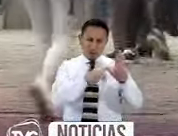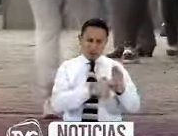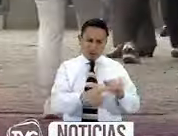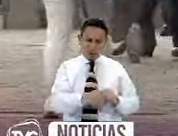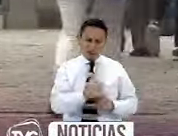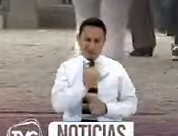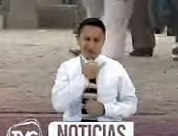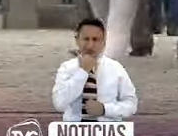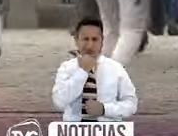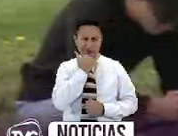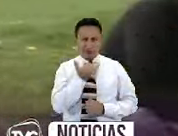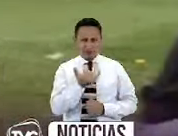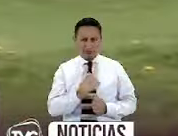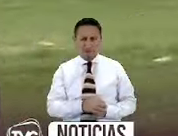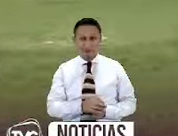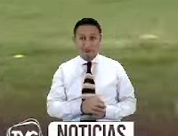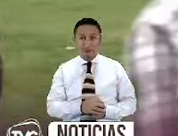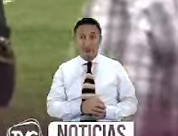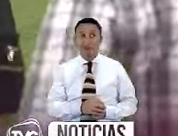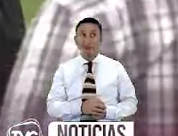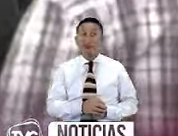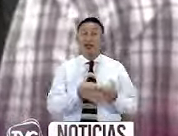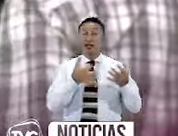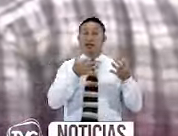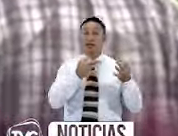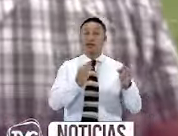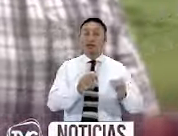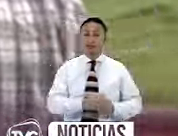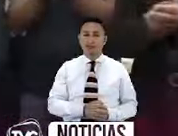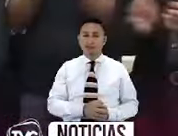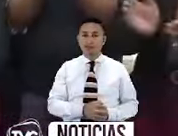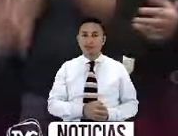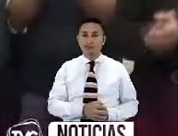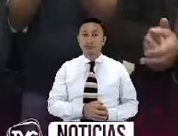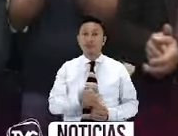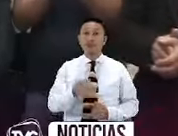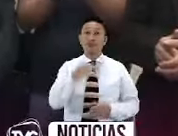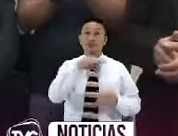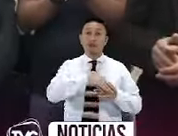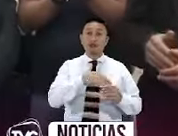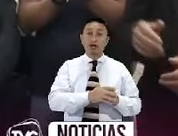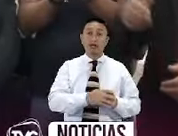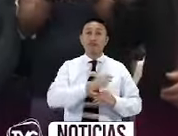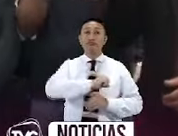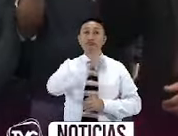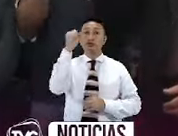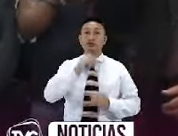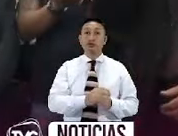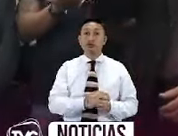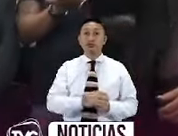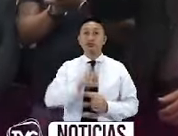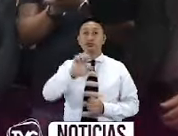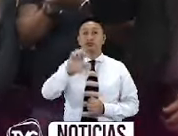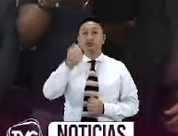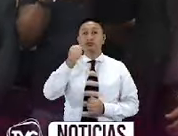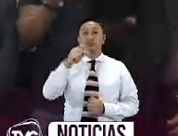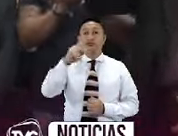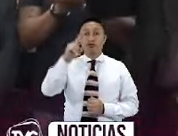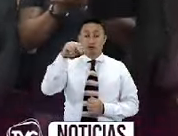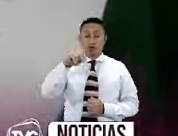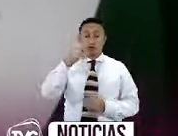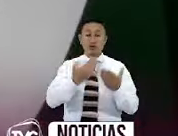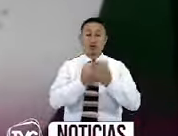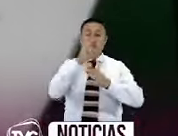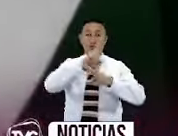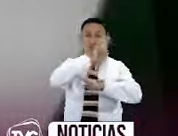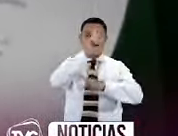eleccionario realizado el pasado mes de febrero. En esa elección resultó electo Patricio Espinosa como rector de la universidad.